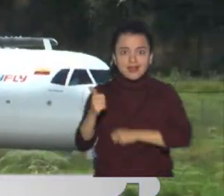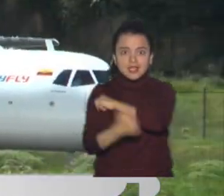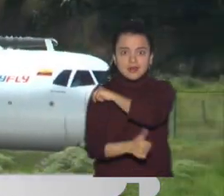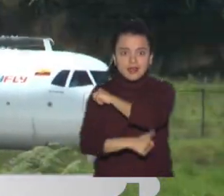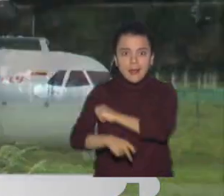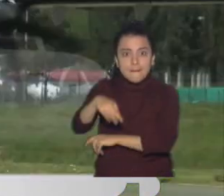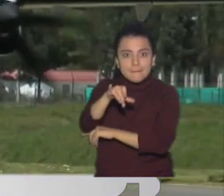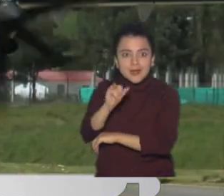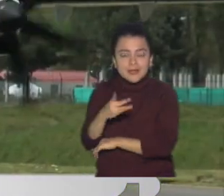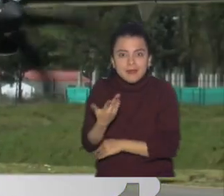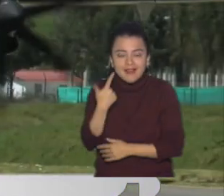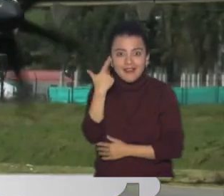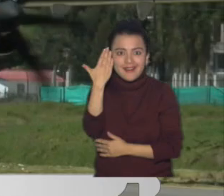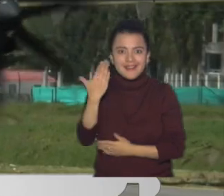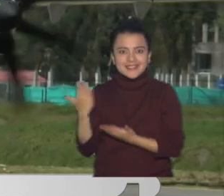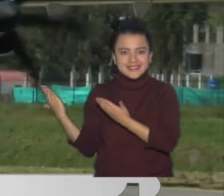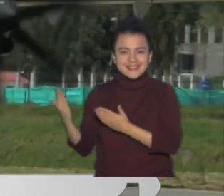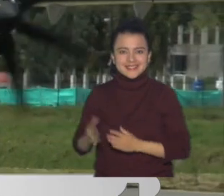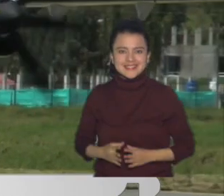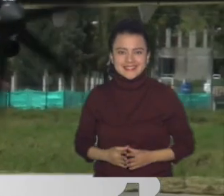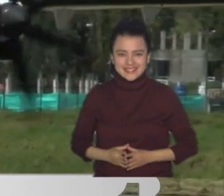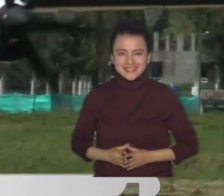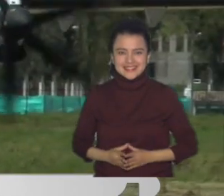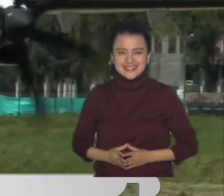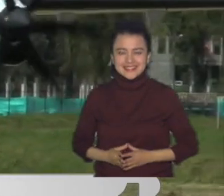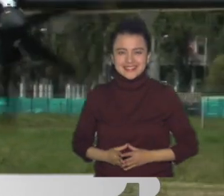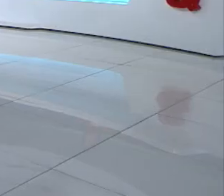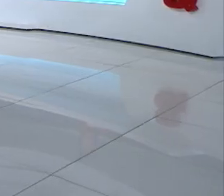vuelo comercial. Ya volvemos.